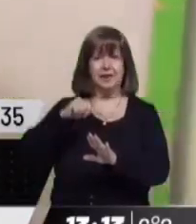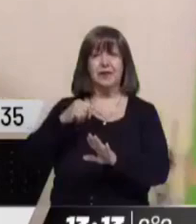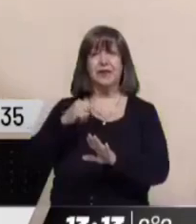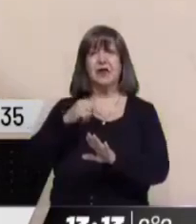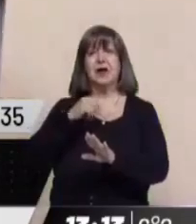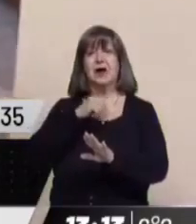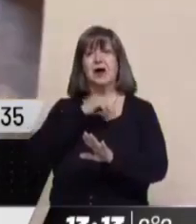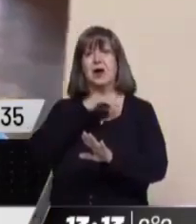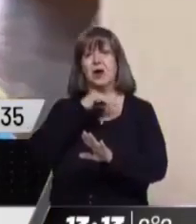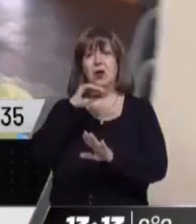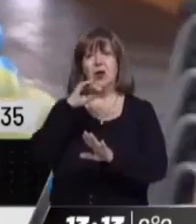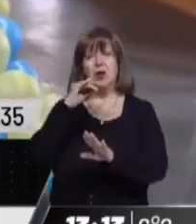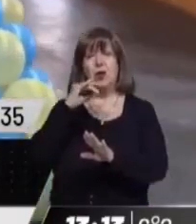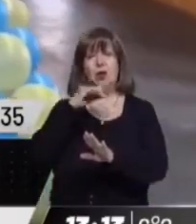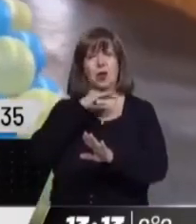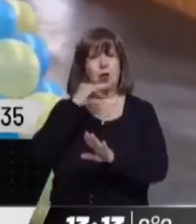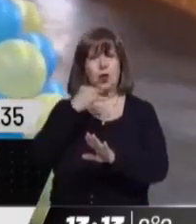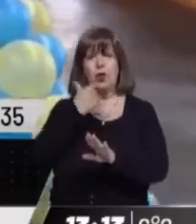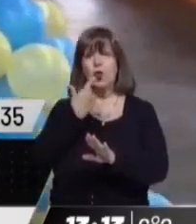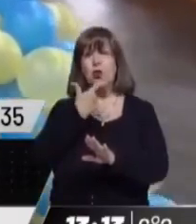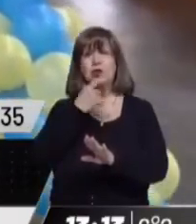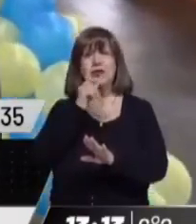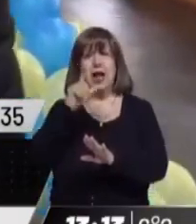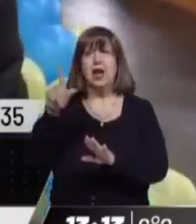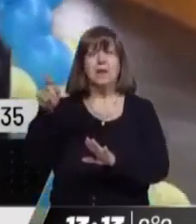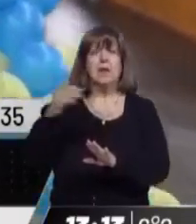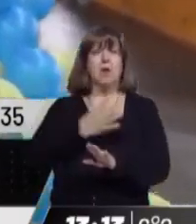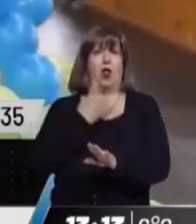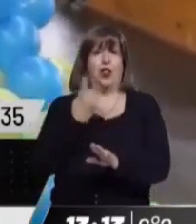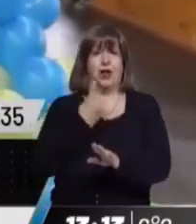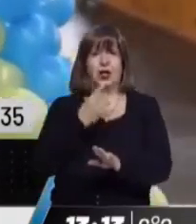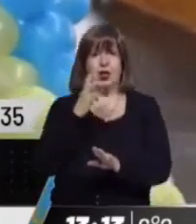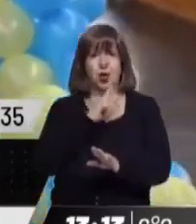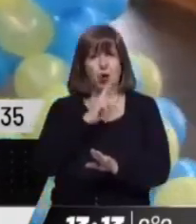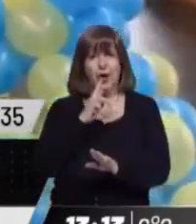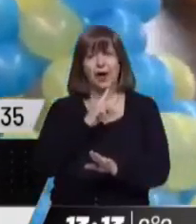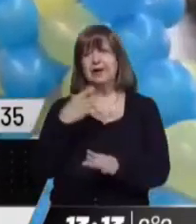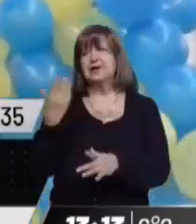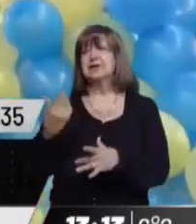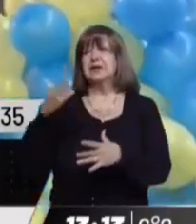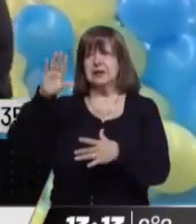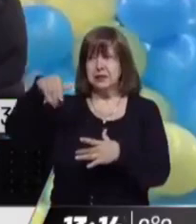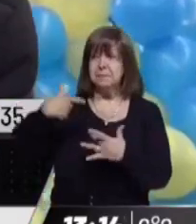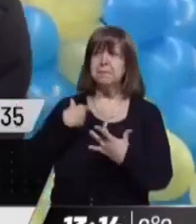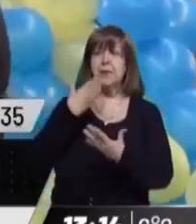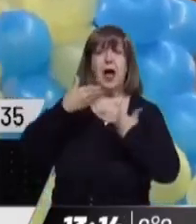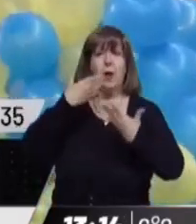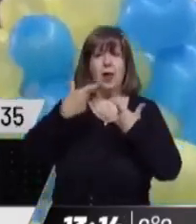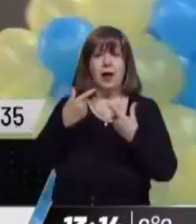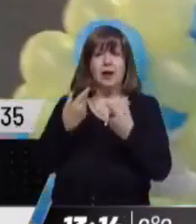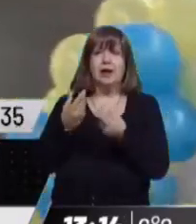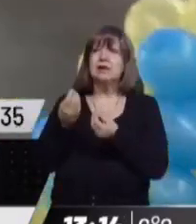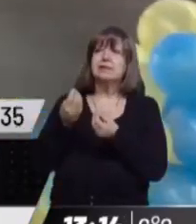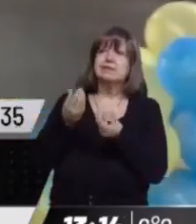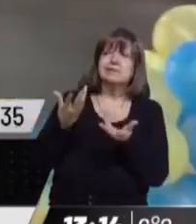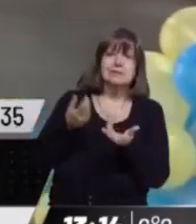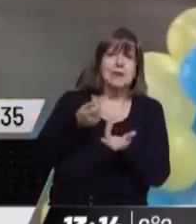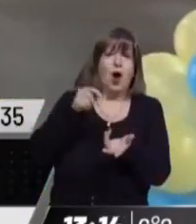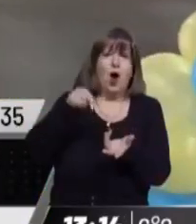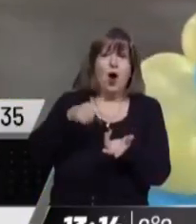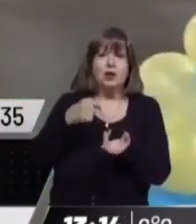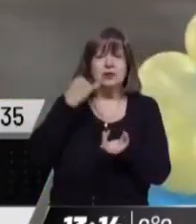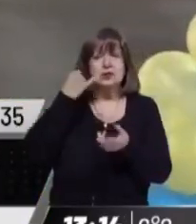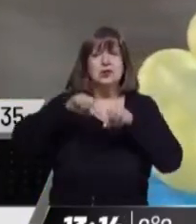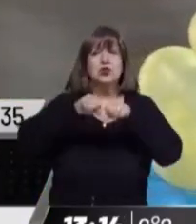de este jardín, para que nos cuente esta situación que están atravesando y de qué manera podemos ayudarlos para que sigan adelante, porque, por ejemplo, hoy tuvieron